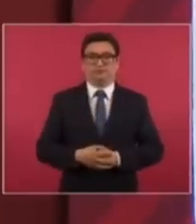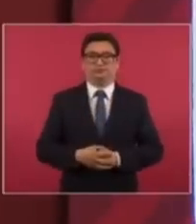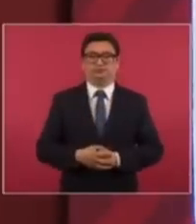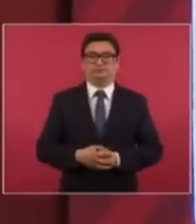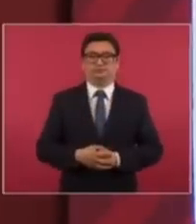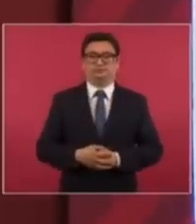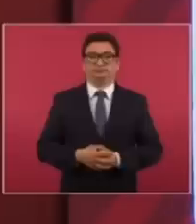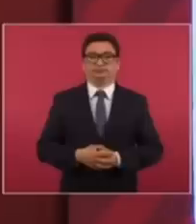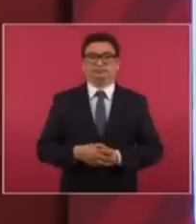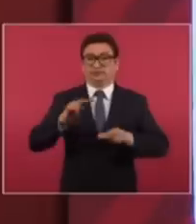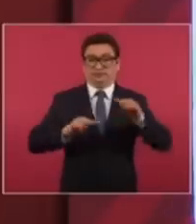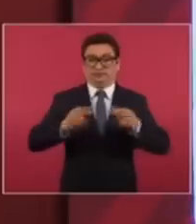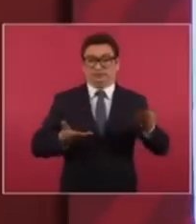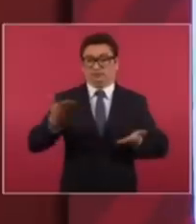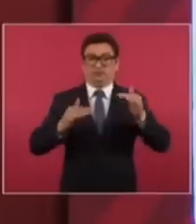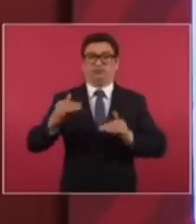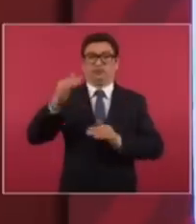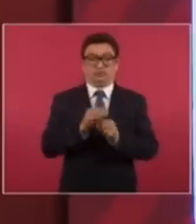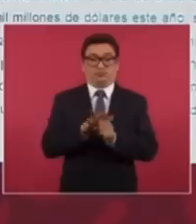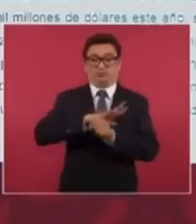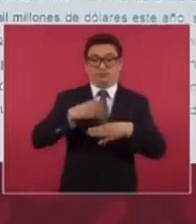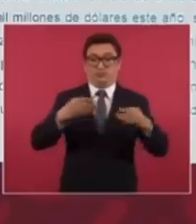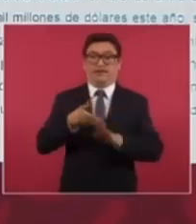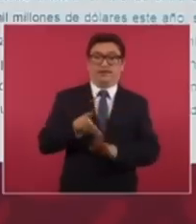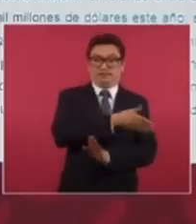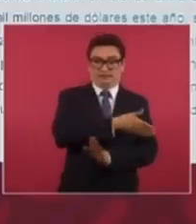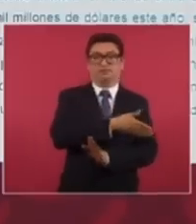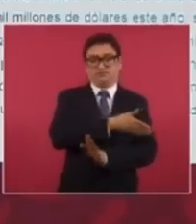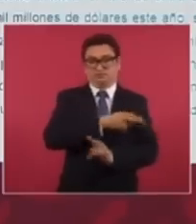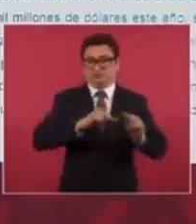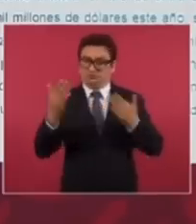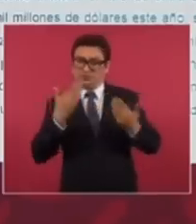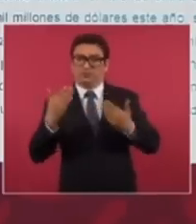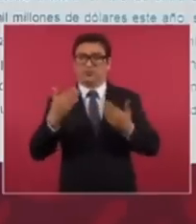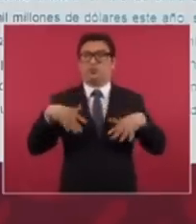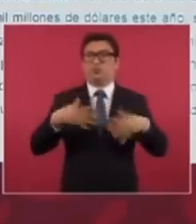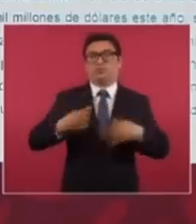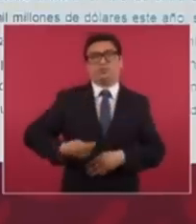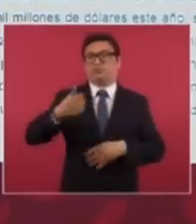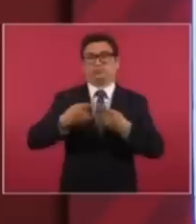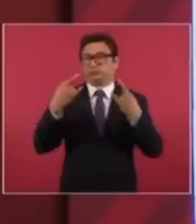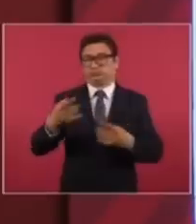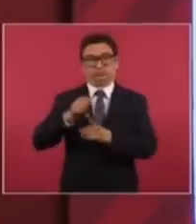sobrepasando los niveles prepandemia para alcanzar un récord histórico.